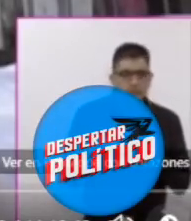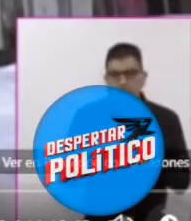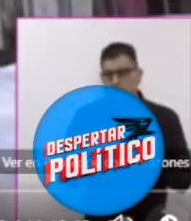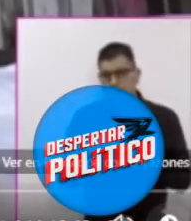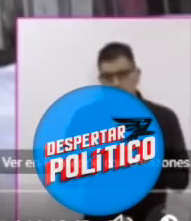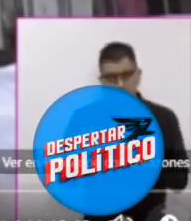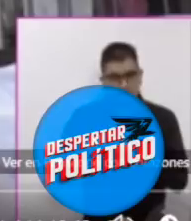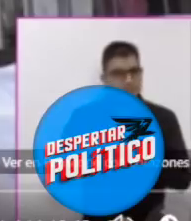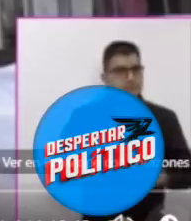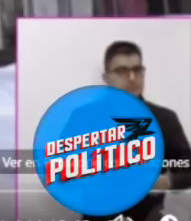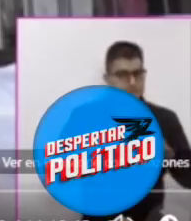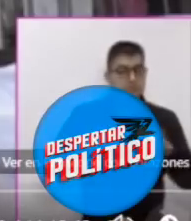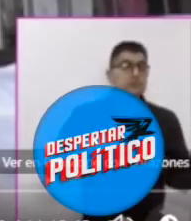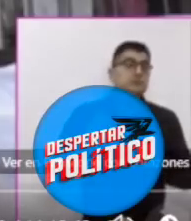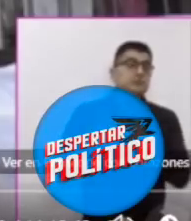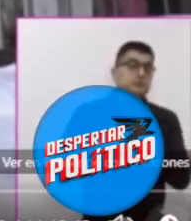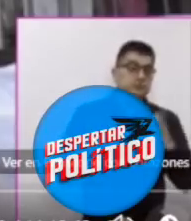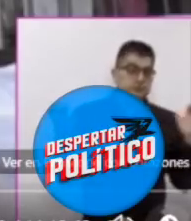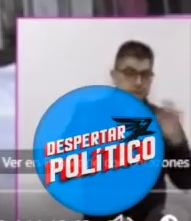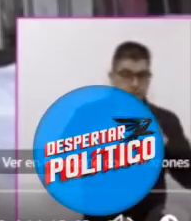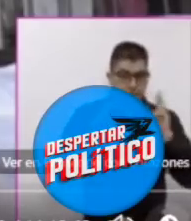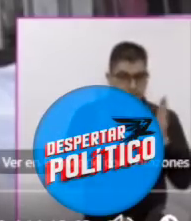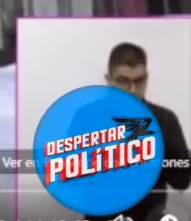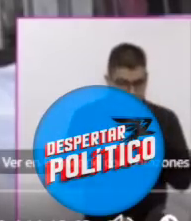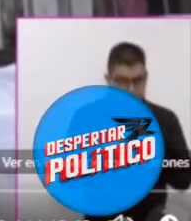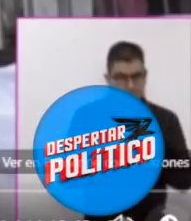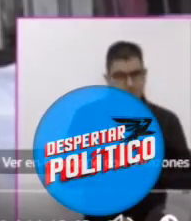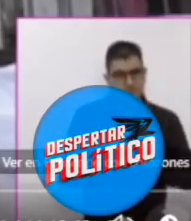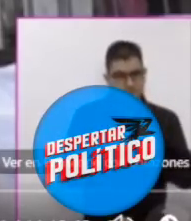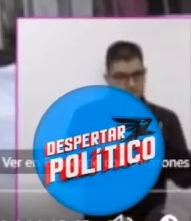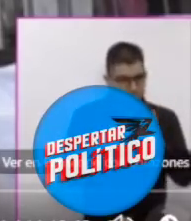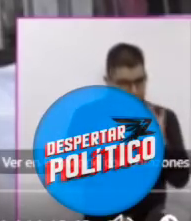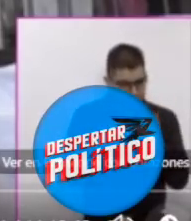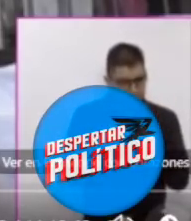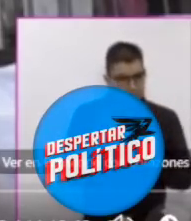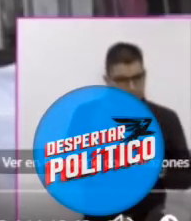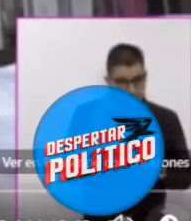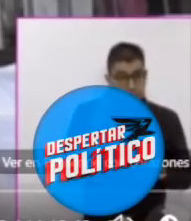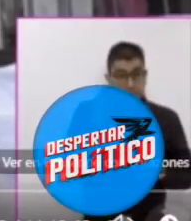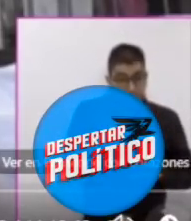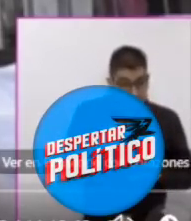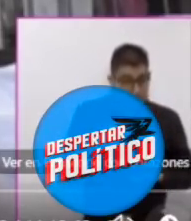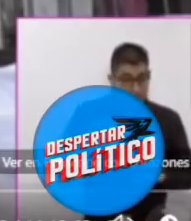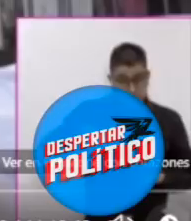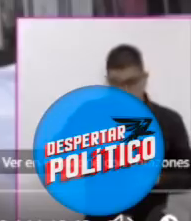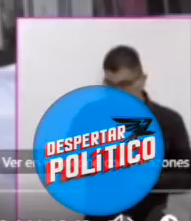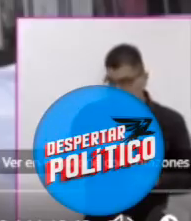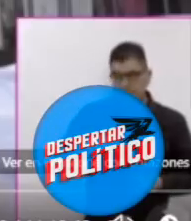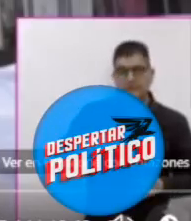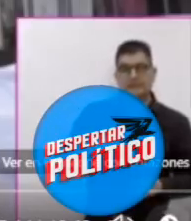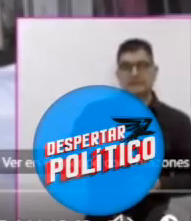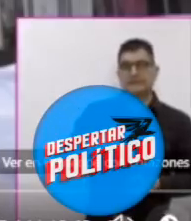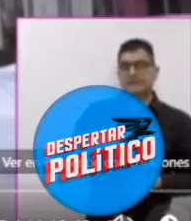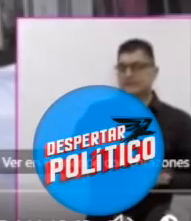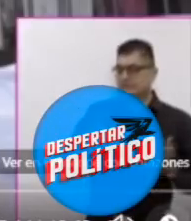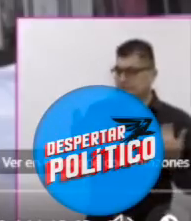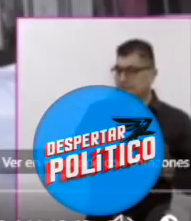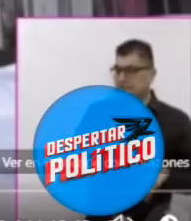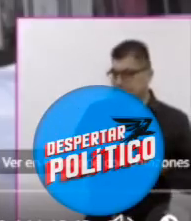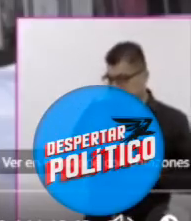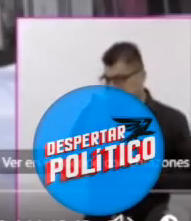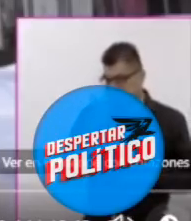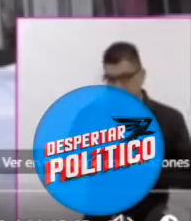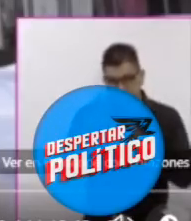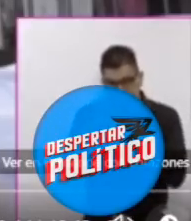la próxima sesión de consejo que veremos y es precisamente porque estábamos ahora por lo menos estos